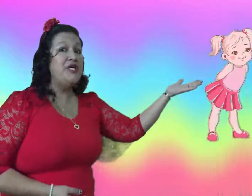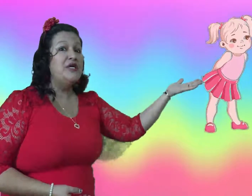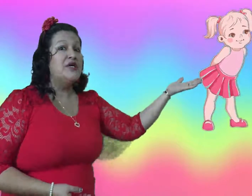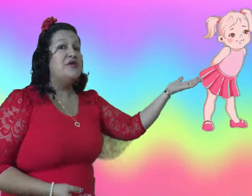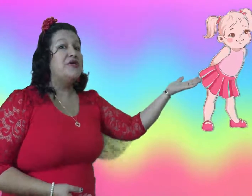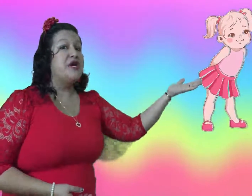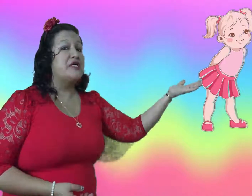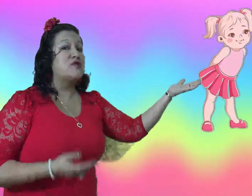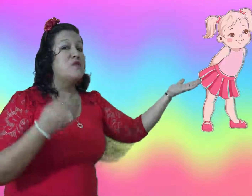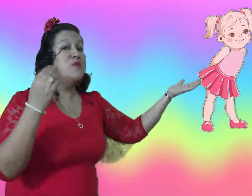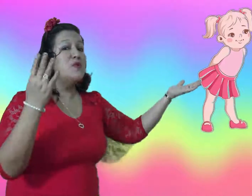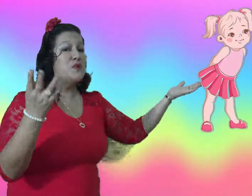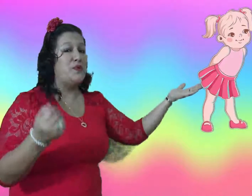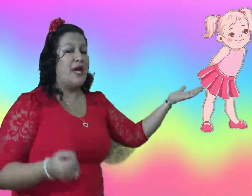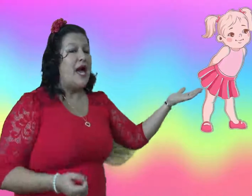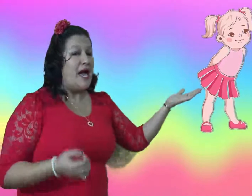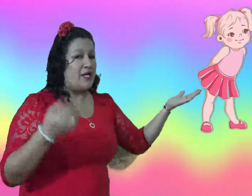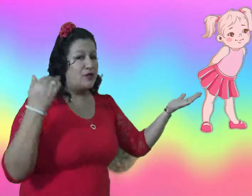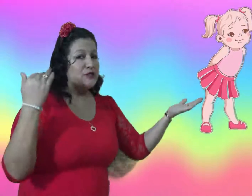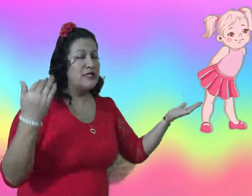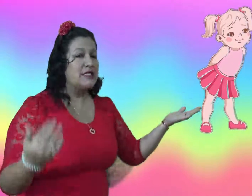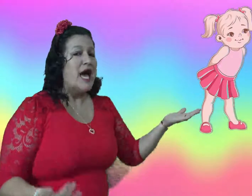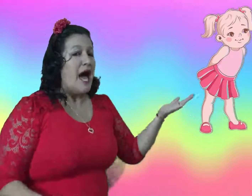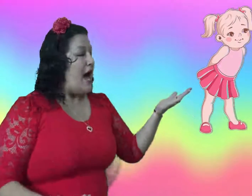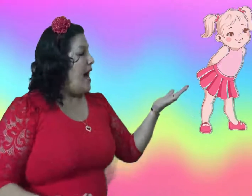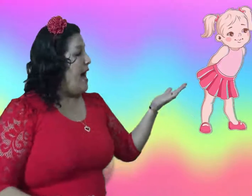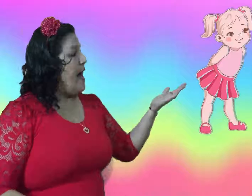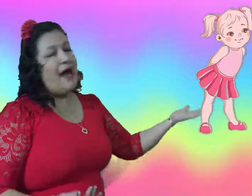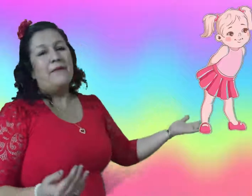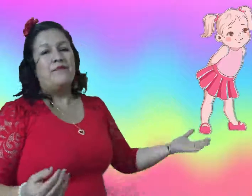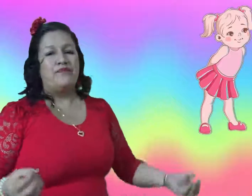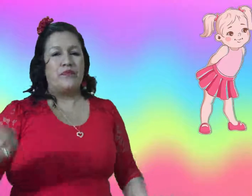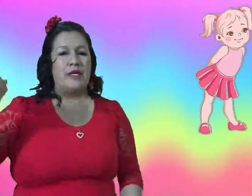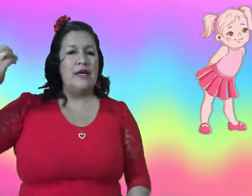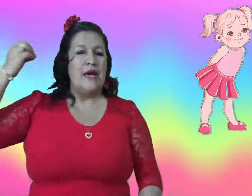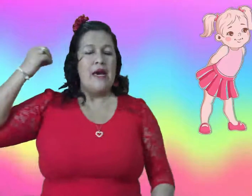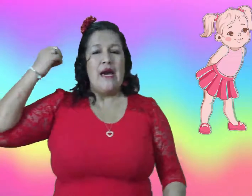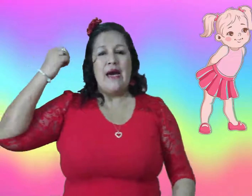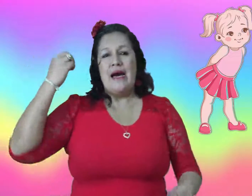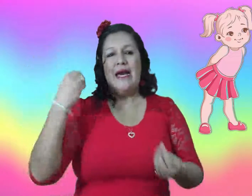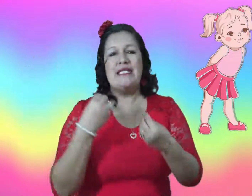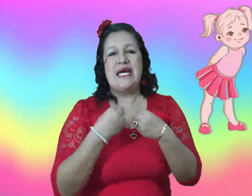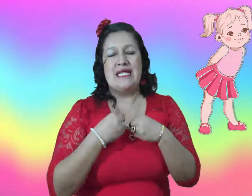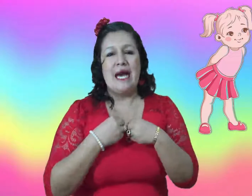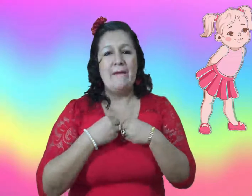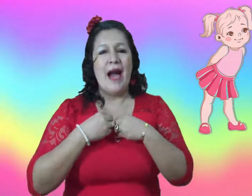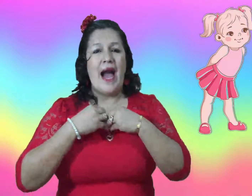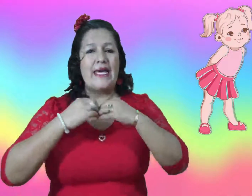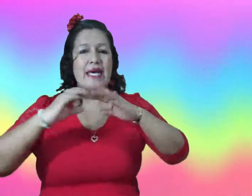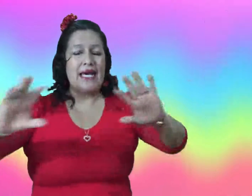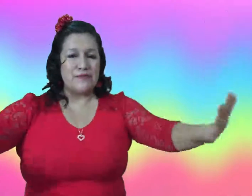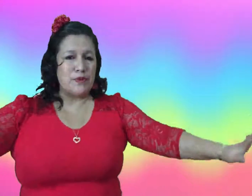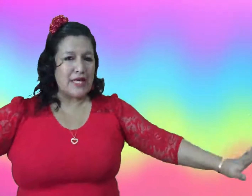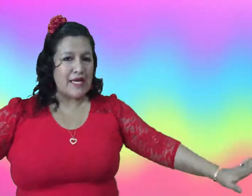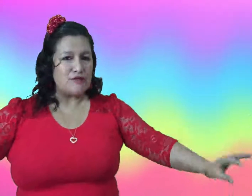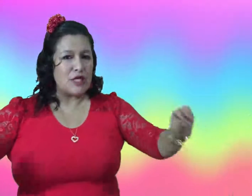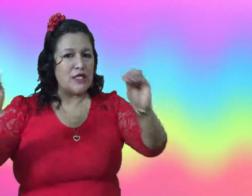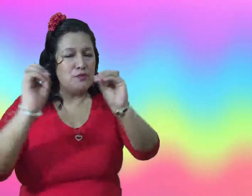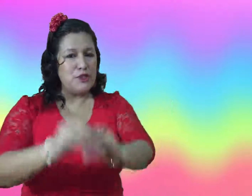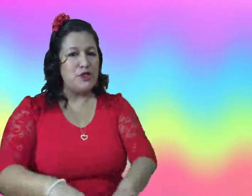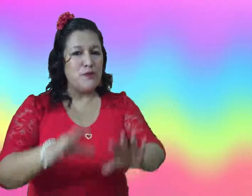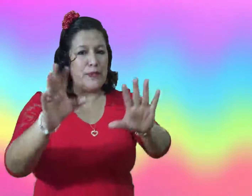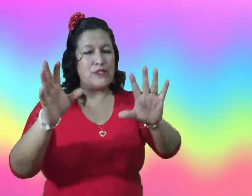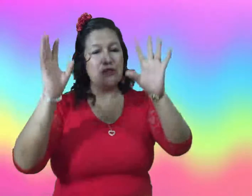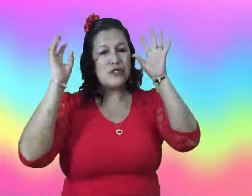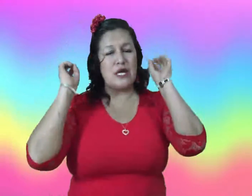ni miel. Muy bien. Entonces, a esta etapa hay que explotarla.